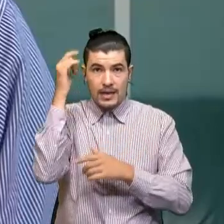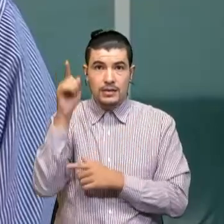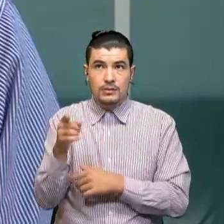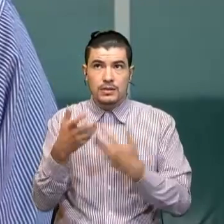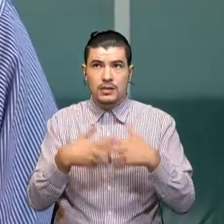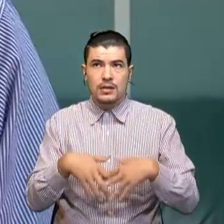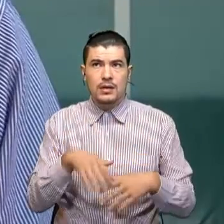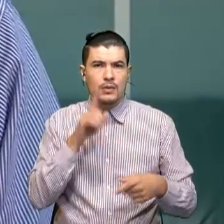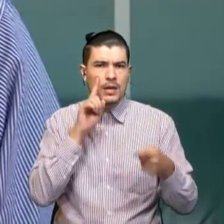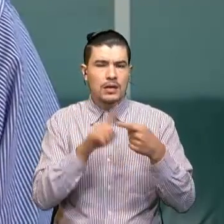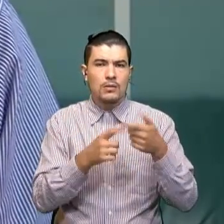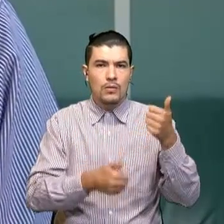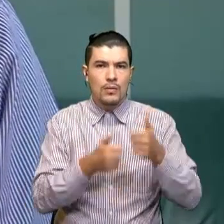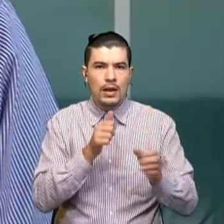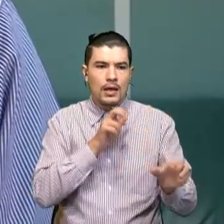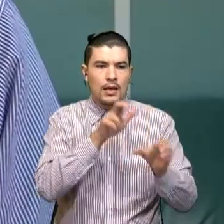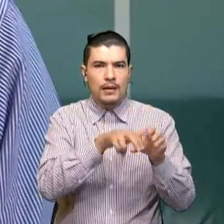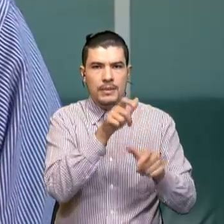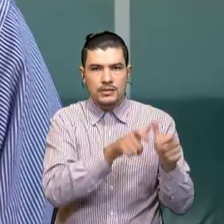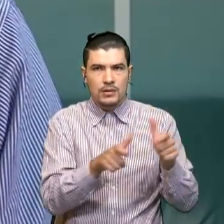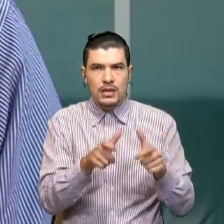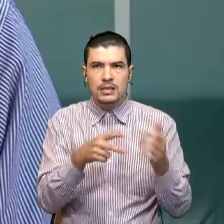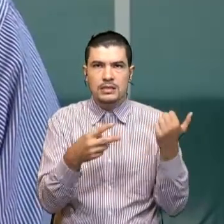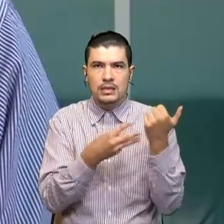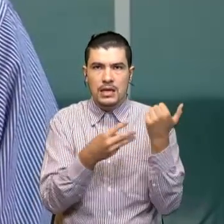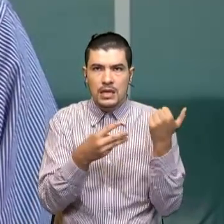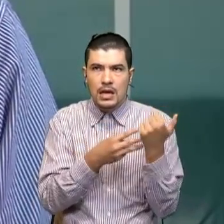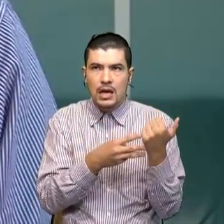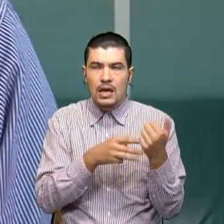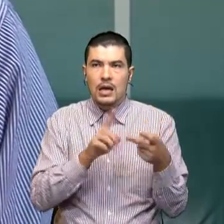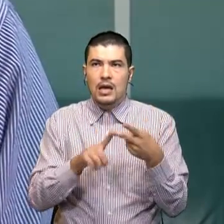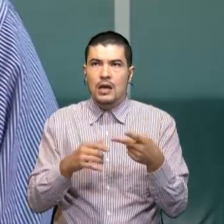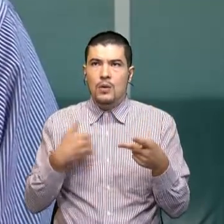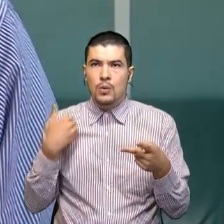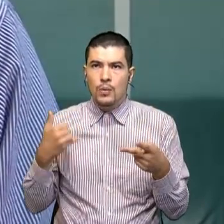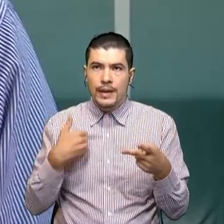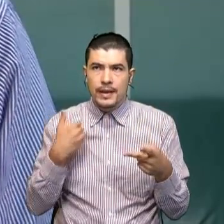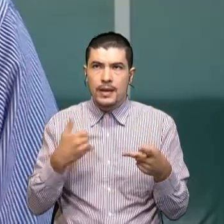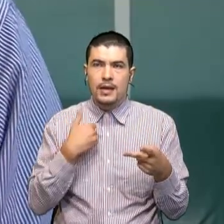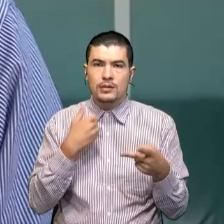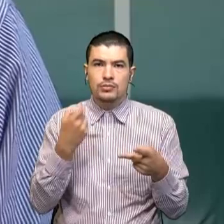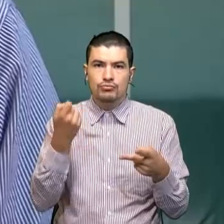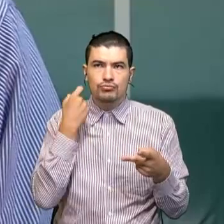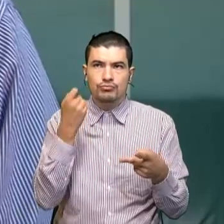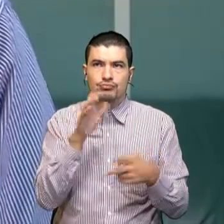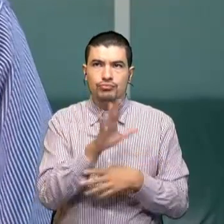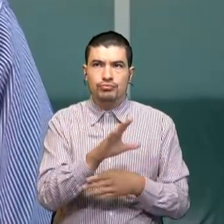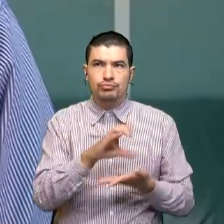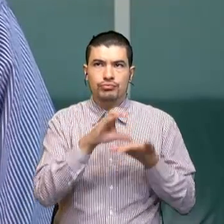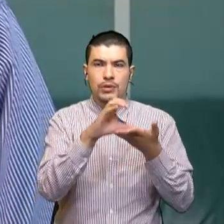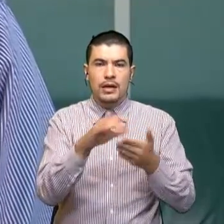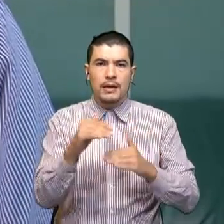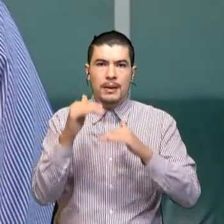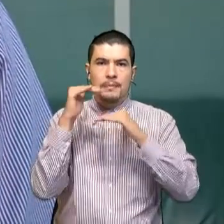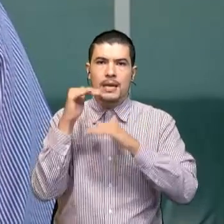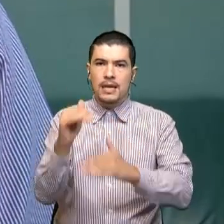dirigido a aprendices del SENA, a jóvenes recién graduados que tengan